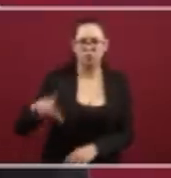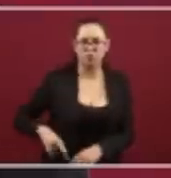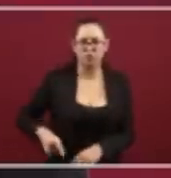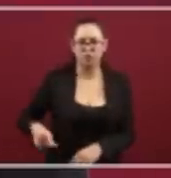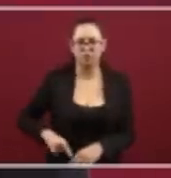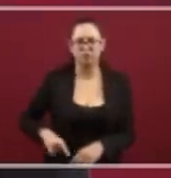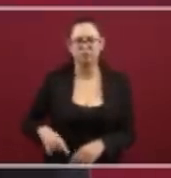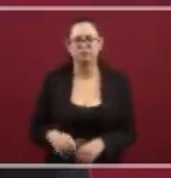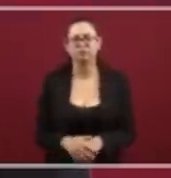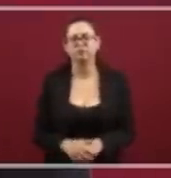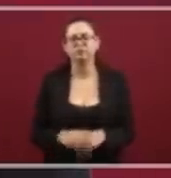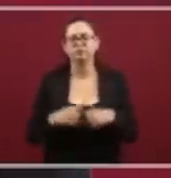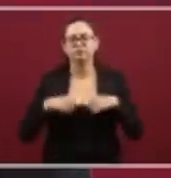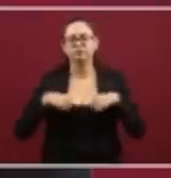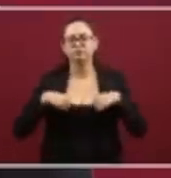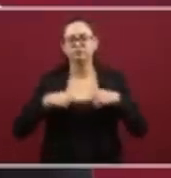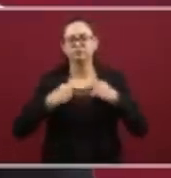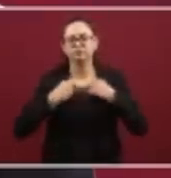entonces